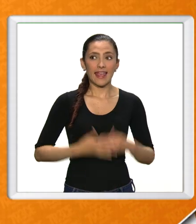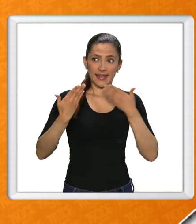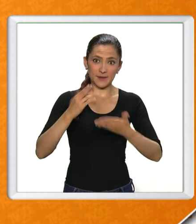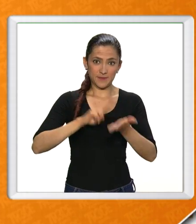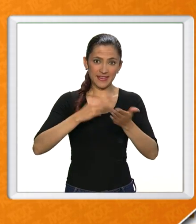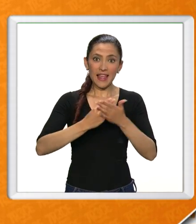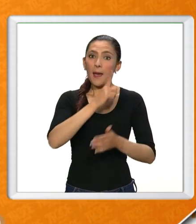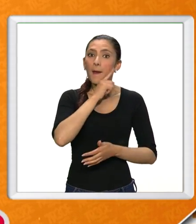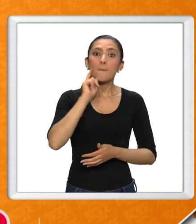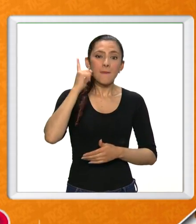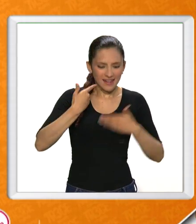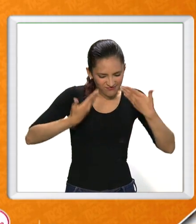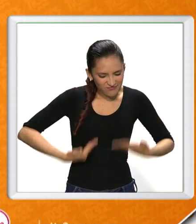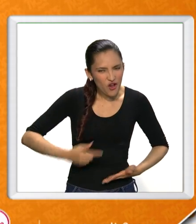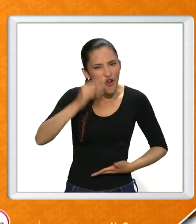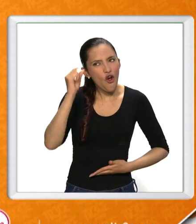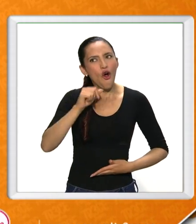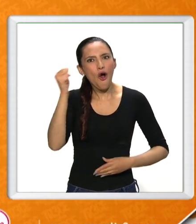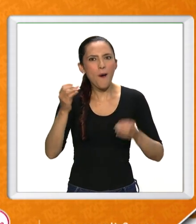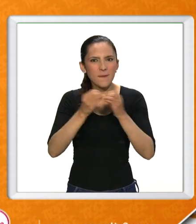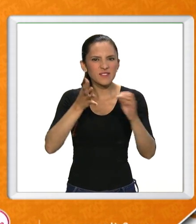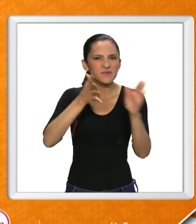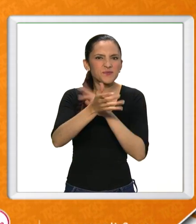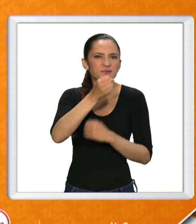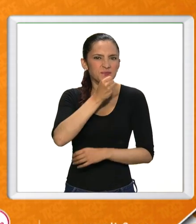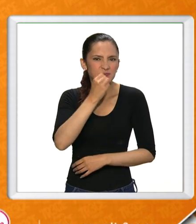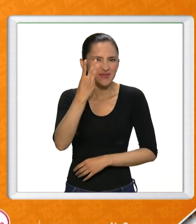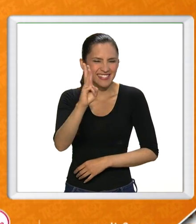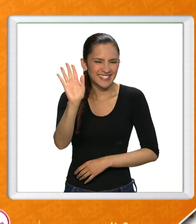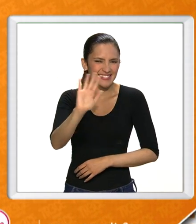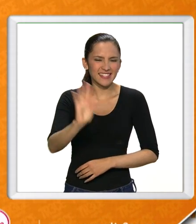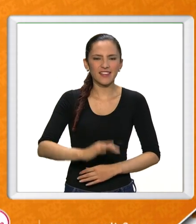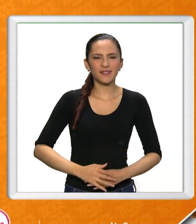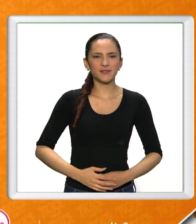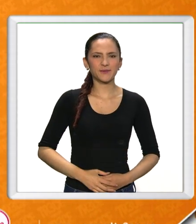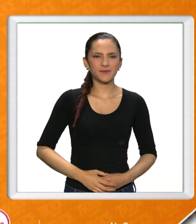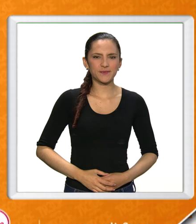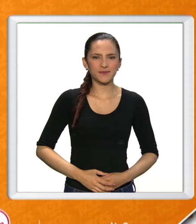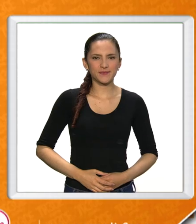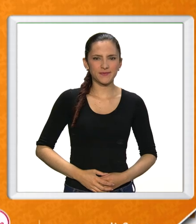Ella es Mayra, yo soy López y en cualquier momento y lugar, más 3A News. Chao.